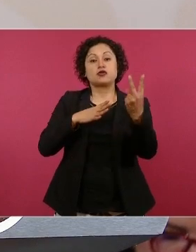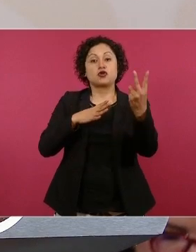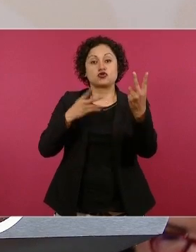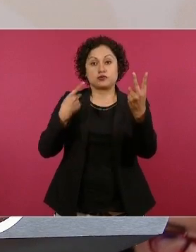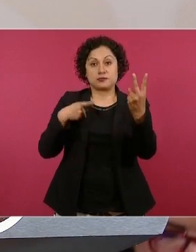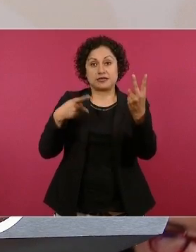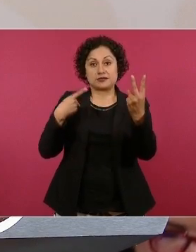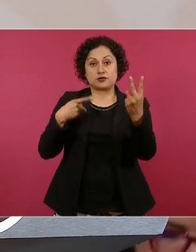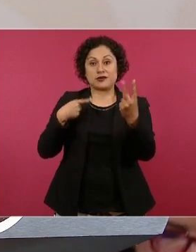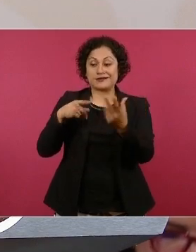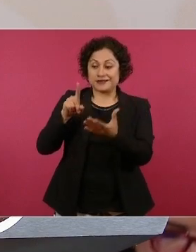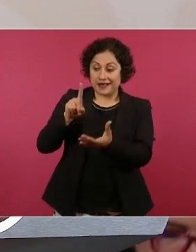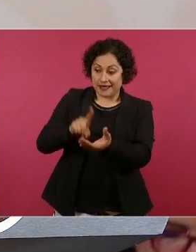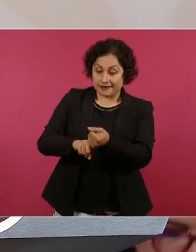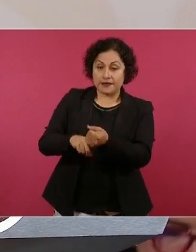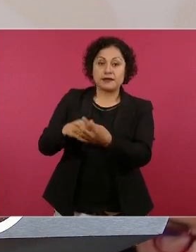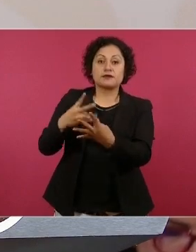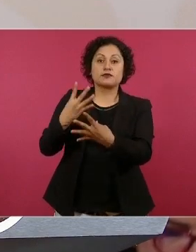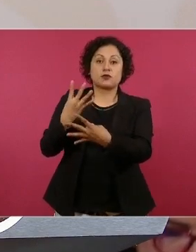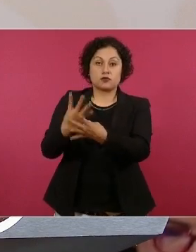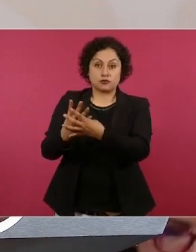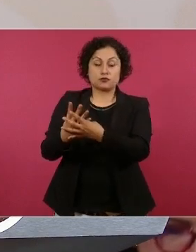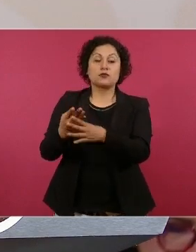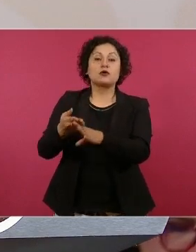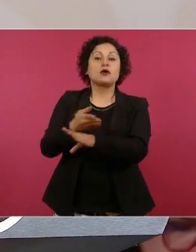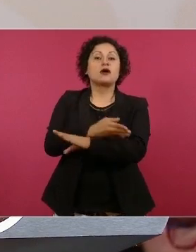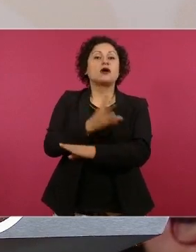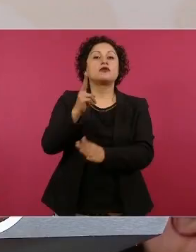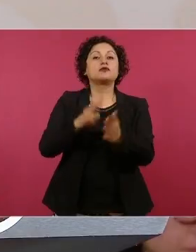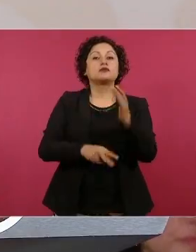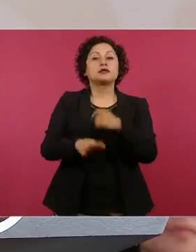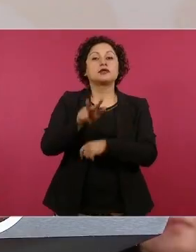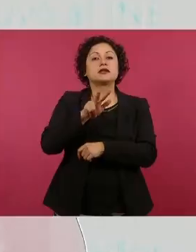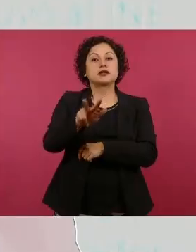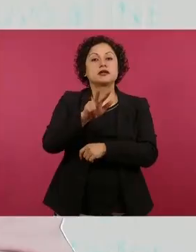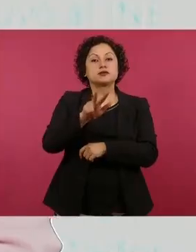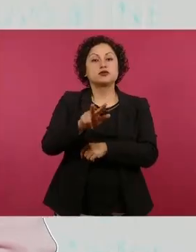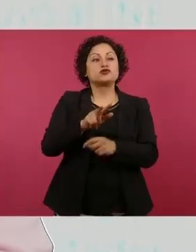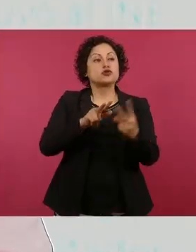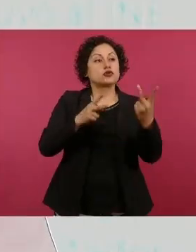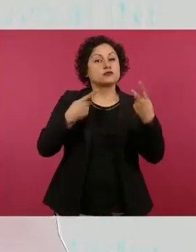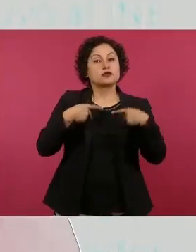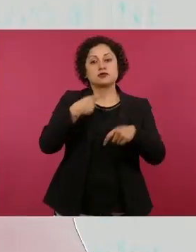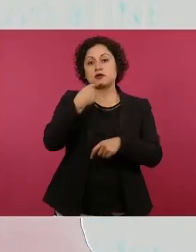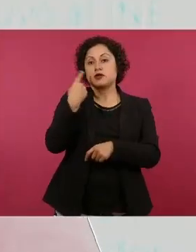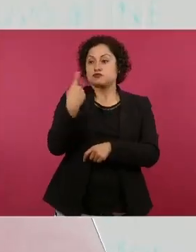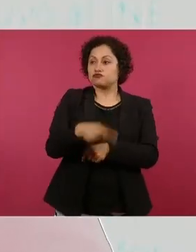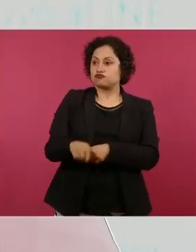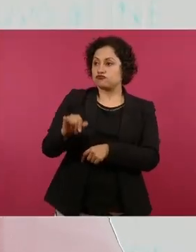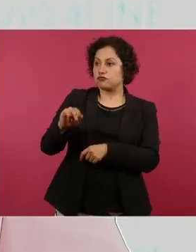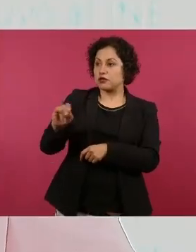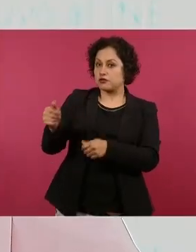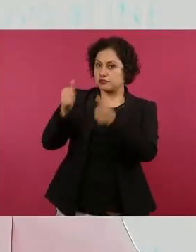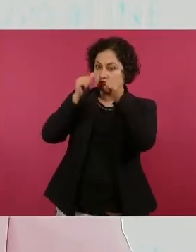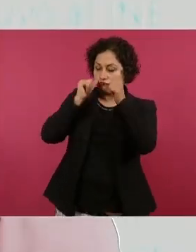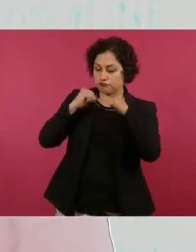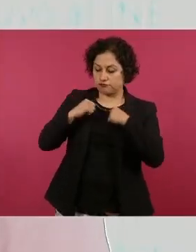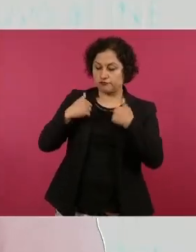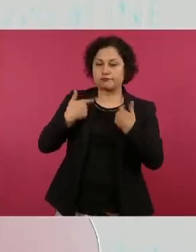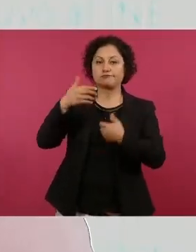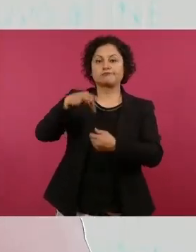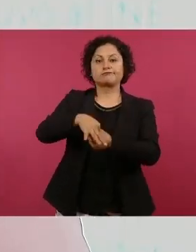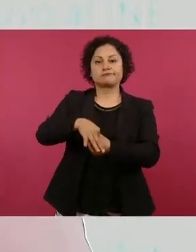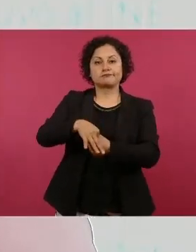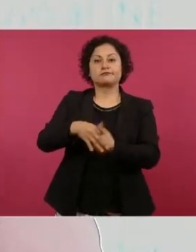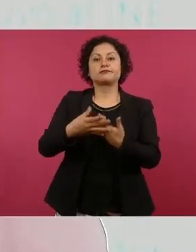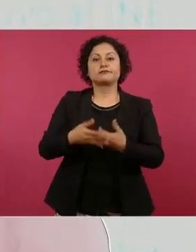en Chiapas, que en 2018 querían votar y no pudieron hacerlo. En consecuencia, el Tribunal Electoral